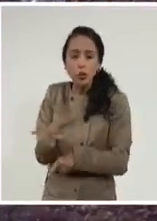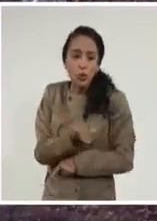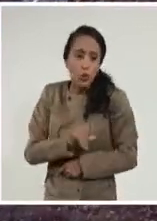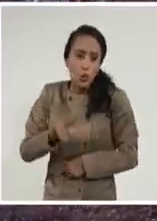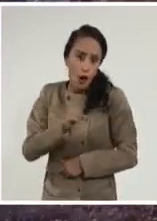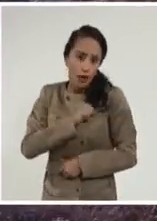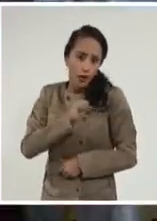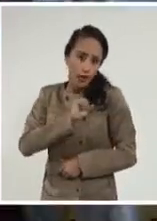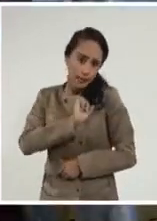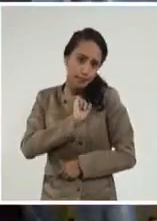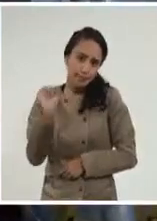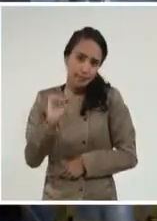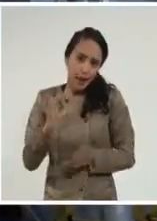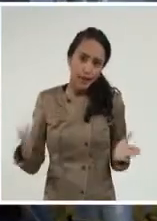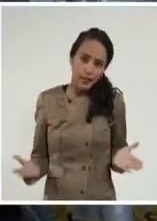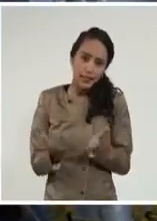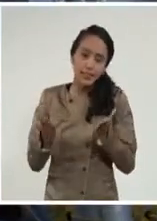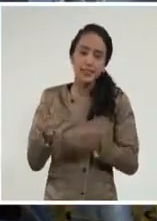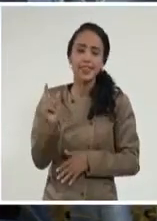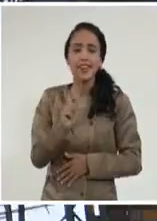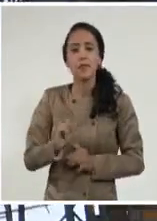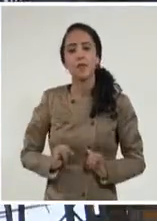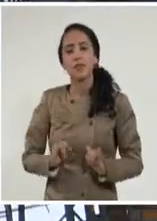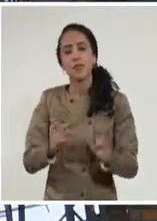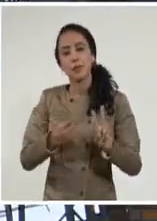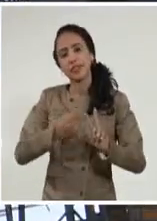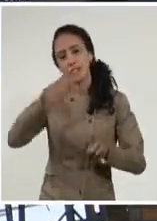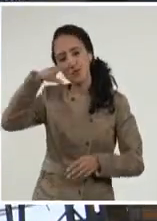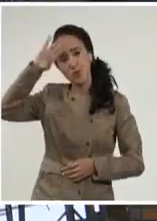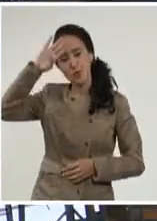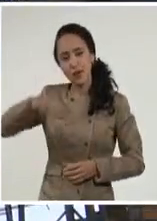lograr avances. En Camagüey, Yeter Palmero, Sistema Informativo de la Televisión Cubana.